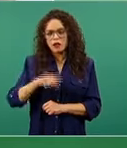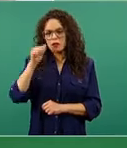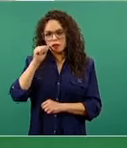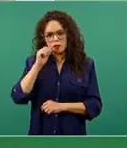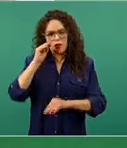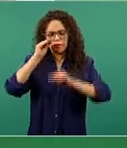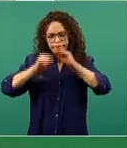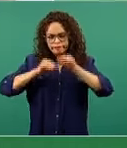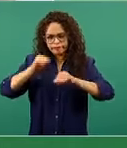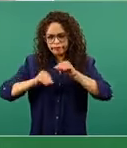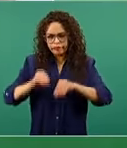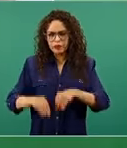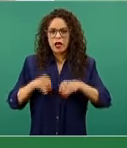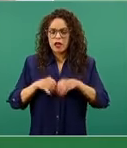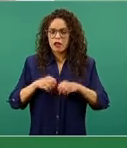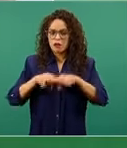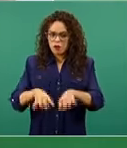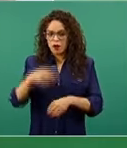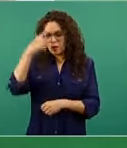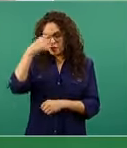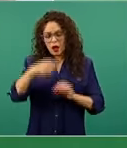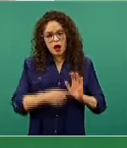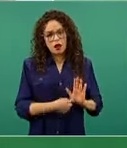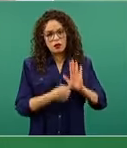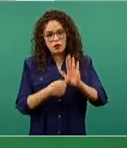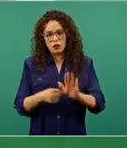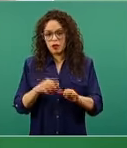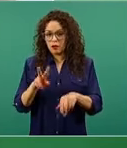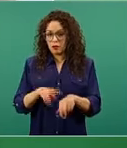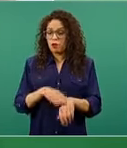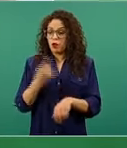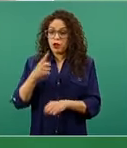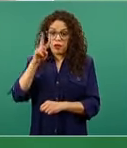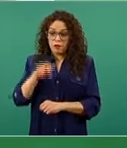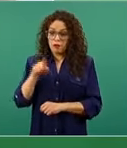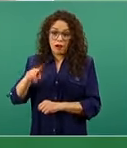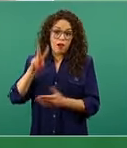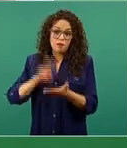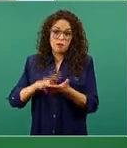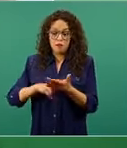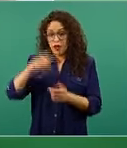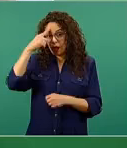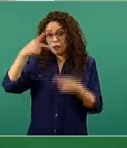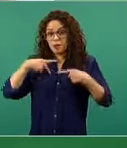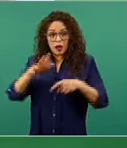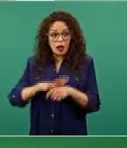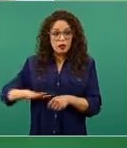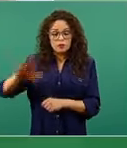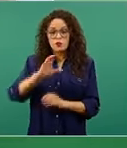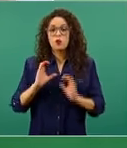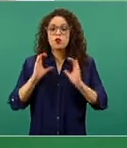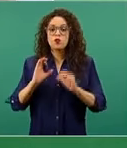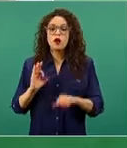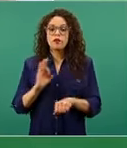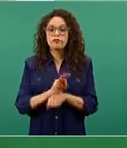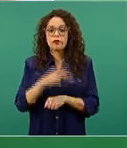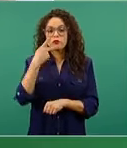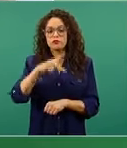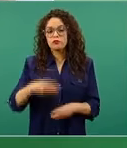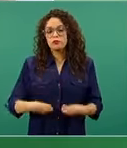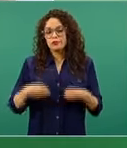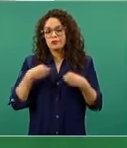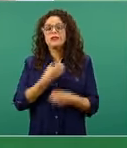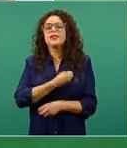la información, que la información pues sea una herramienta valiosa para que todos los ciudadanos protejan su salud. Si me pasan la siguiente